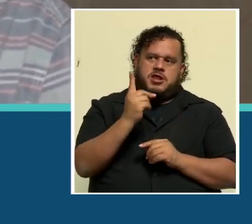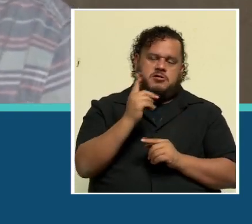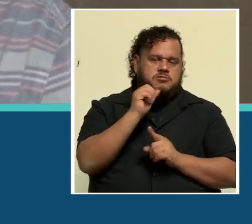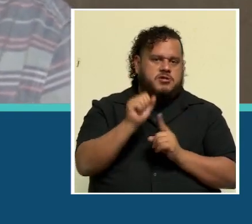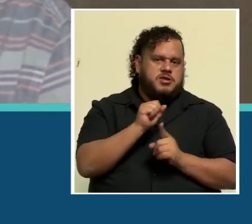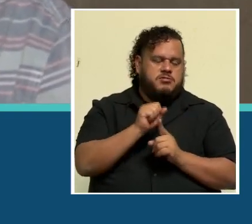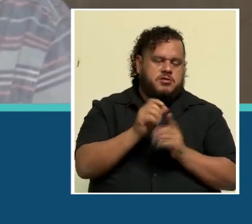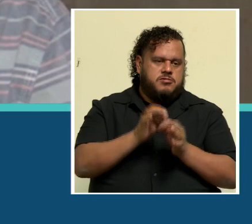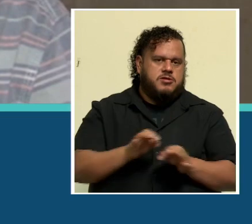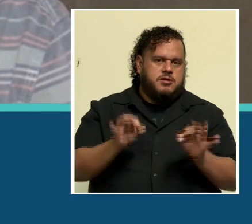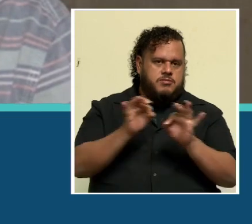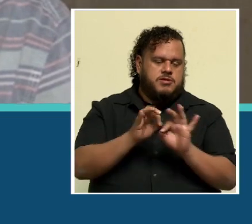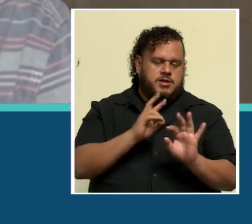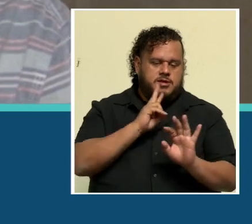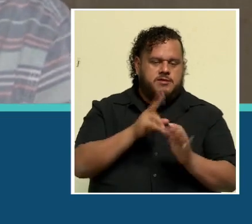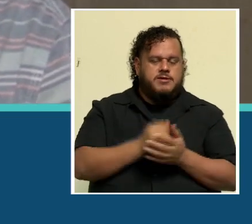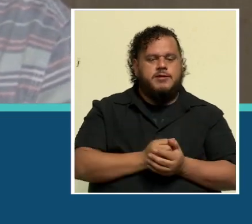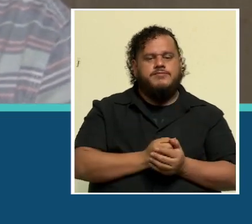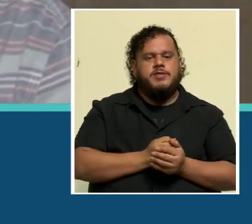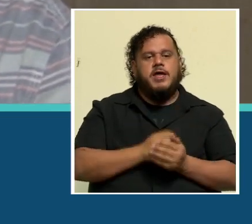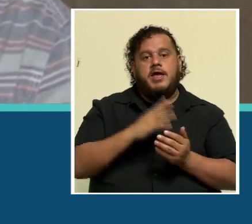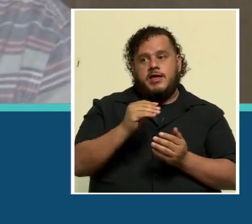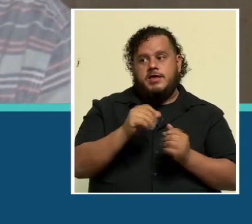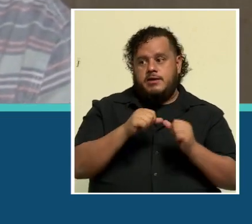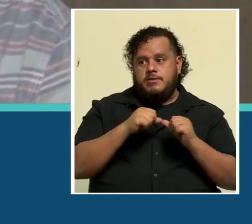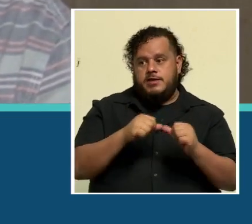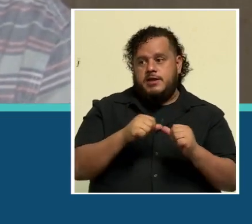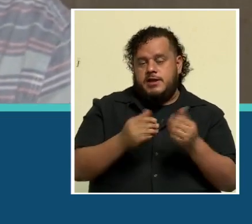tan importante, ¿verdad? Y mantendría